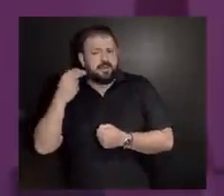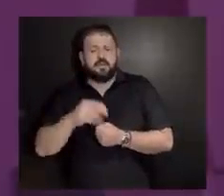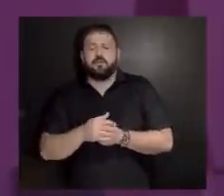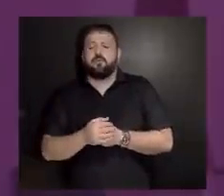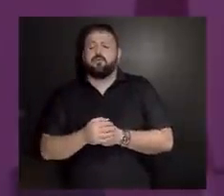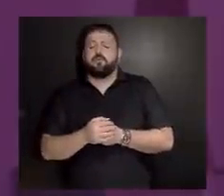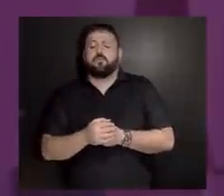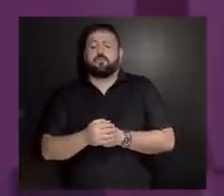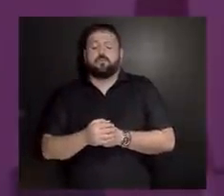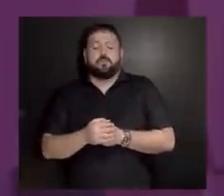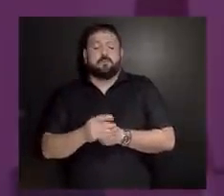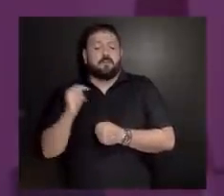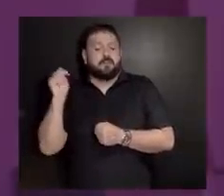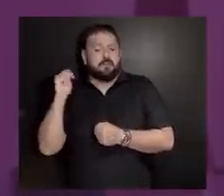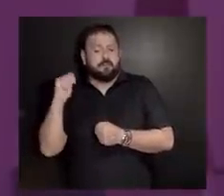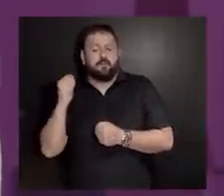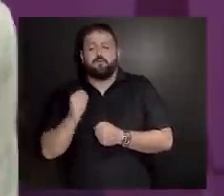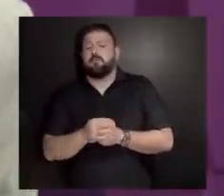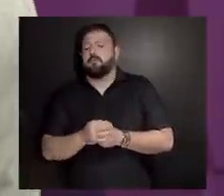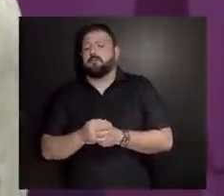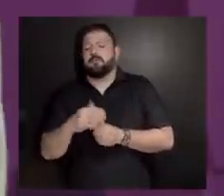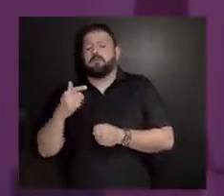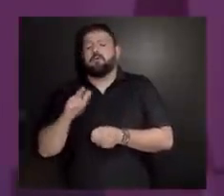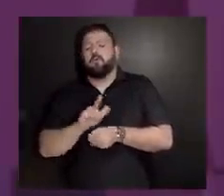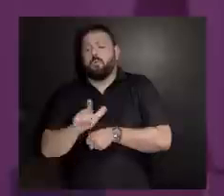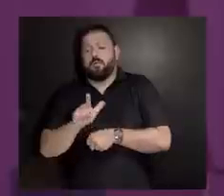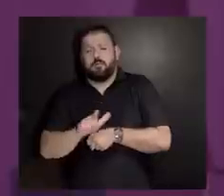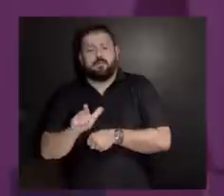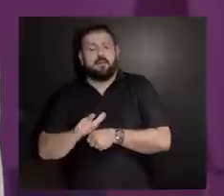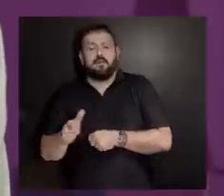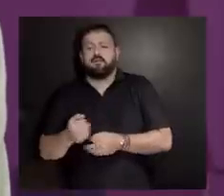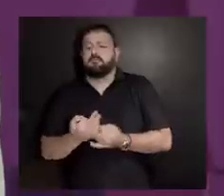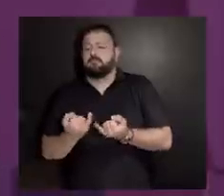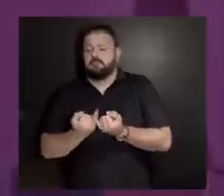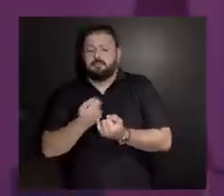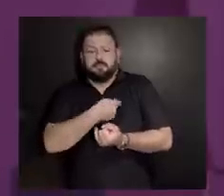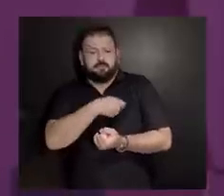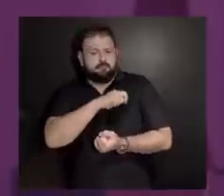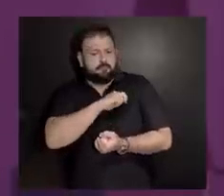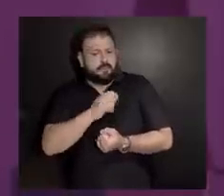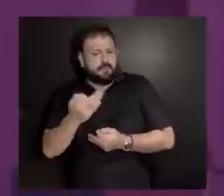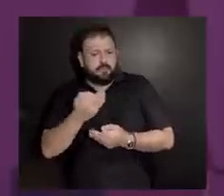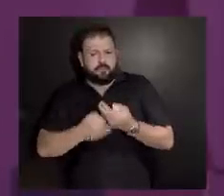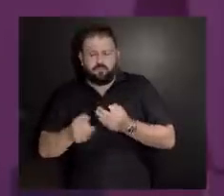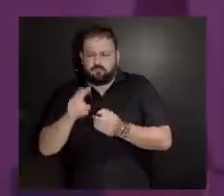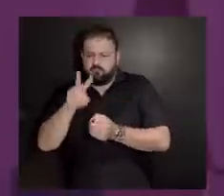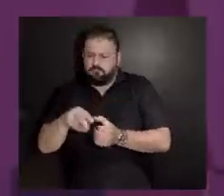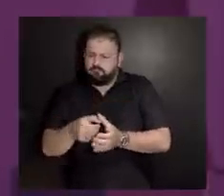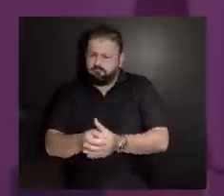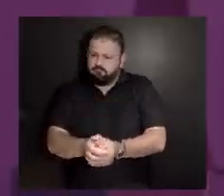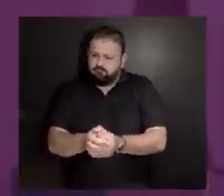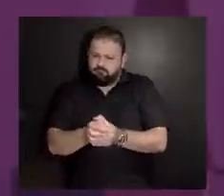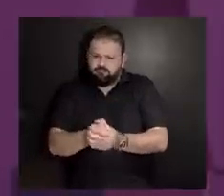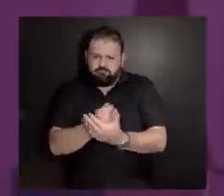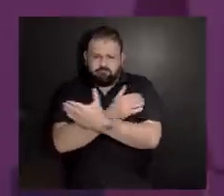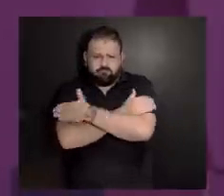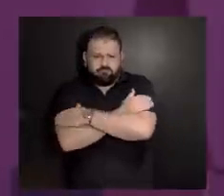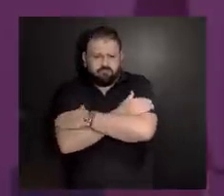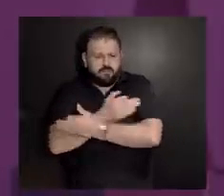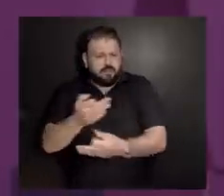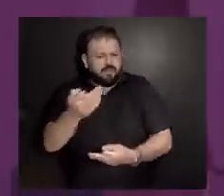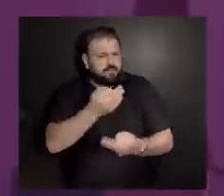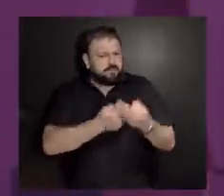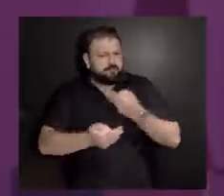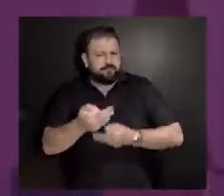Potosí, Guatemala, Madrid, España, también muchos saludos desde la Unión Europea. Y bueno, pues un fuerte abrazo y un fuerte saludo a toda nuestra familia morada